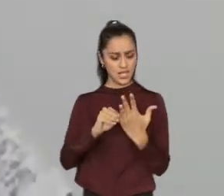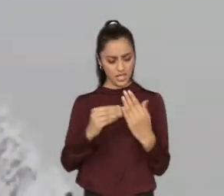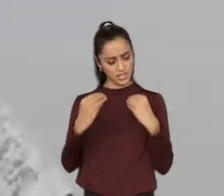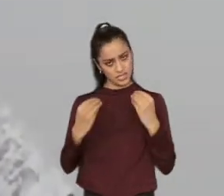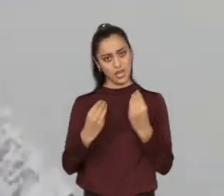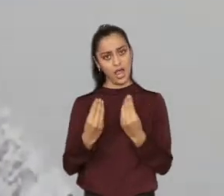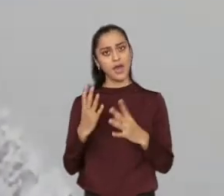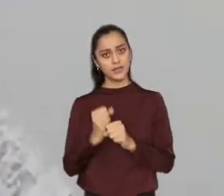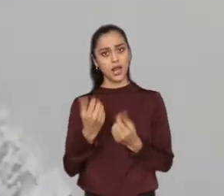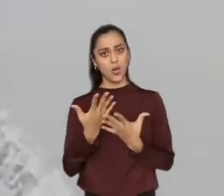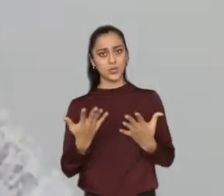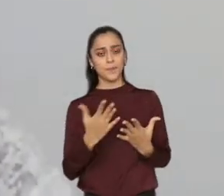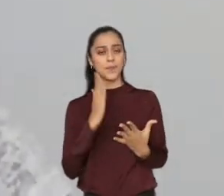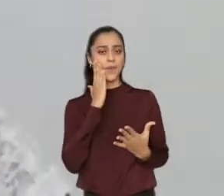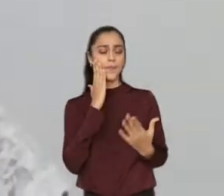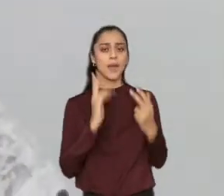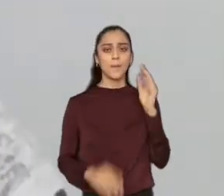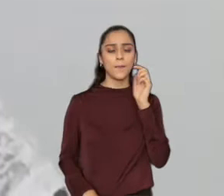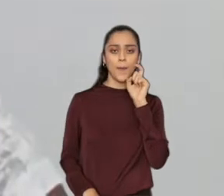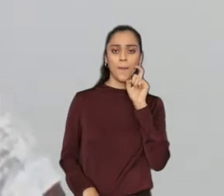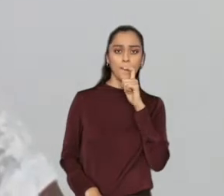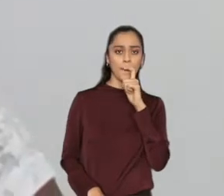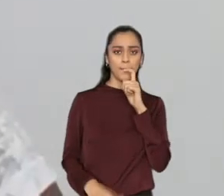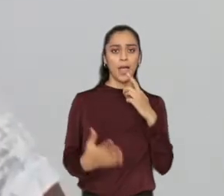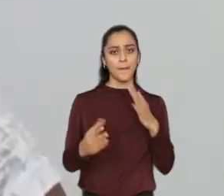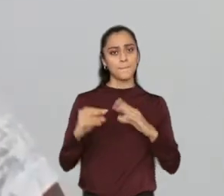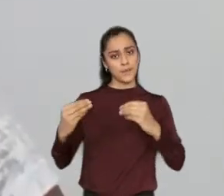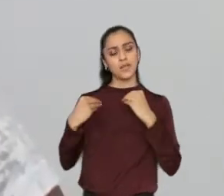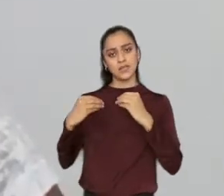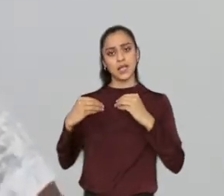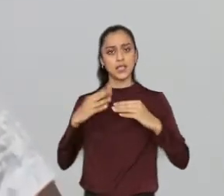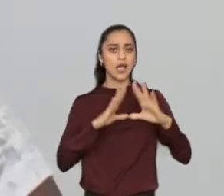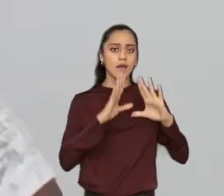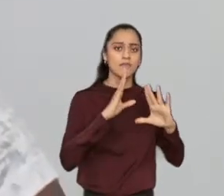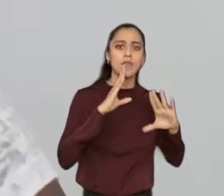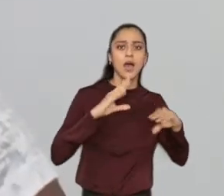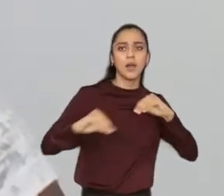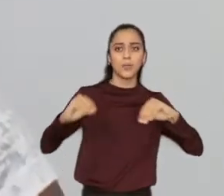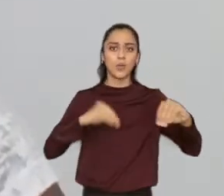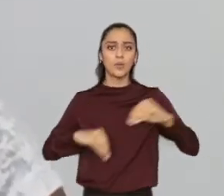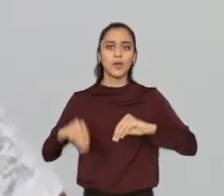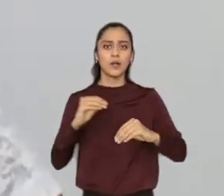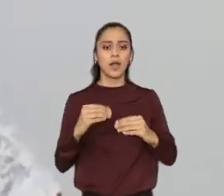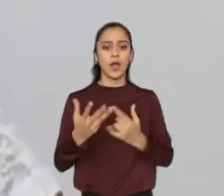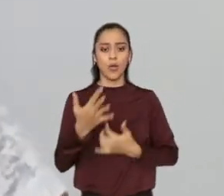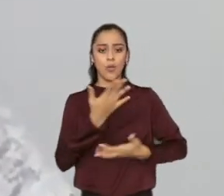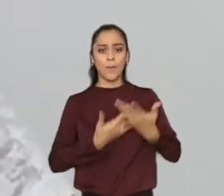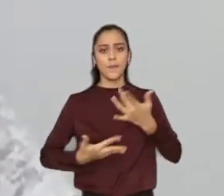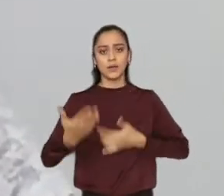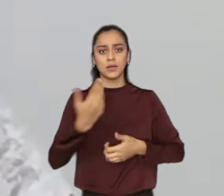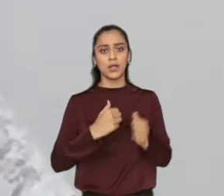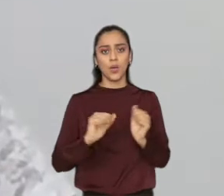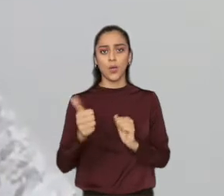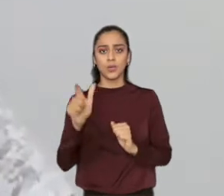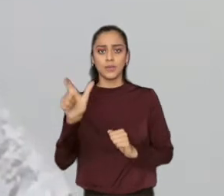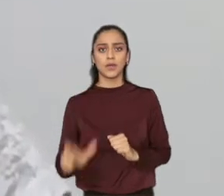cosas. Mi mamá y mi papá me enseñan a moverme, a hablar, a convivir con las